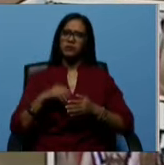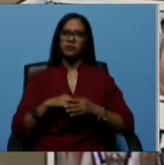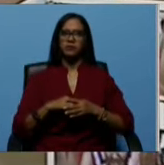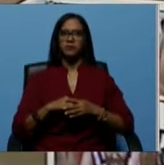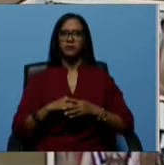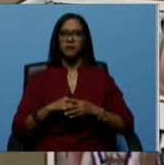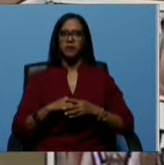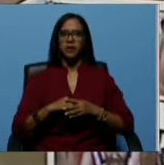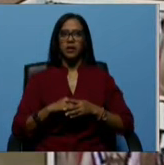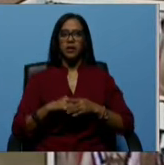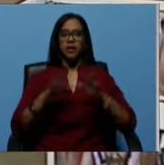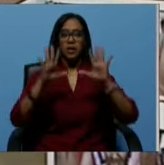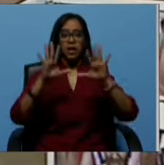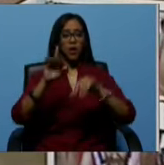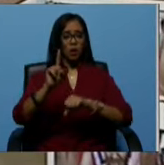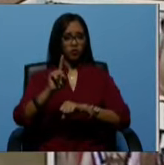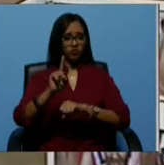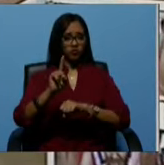Y el 11